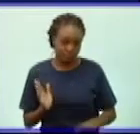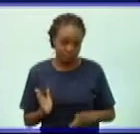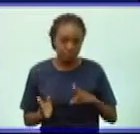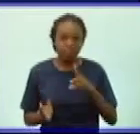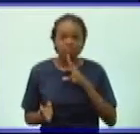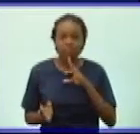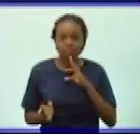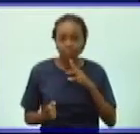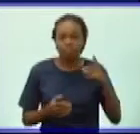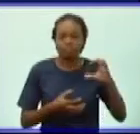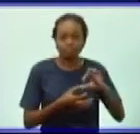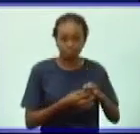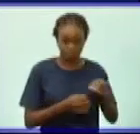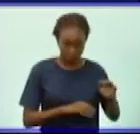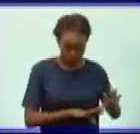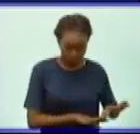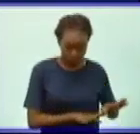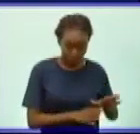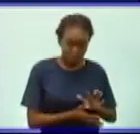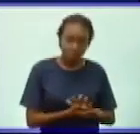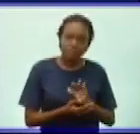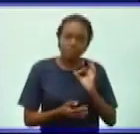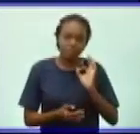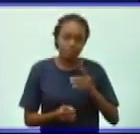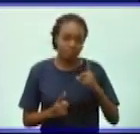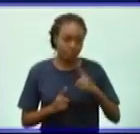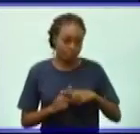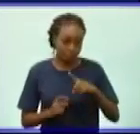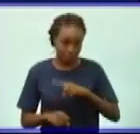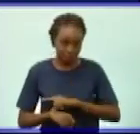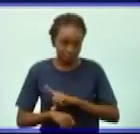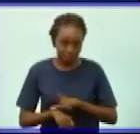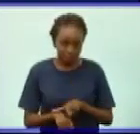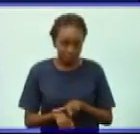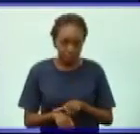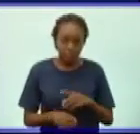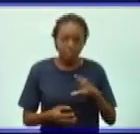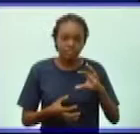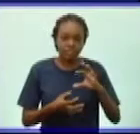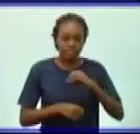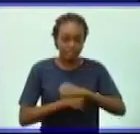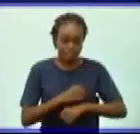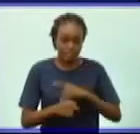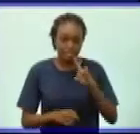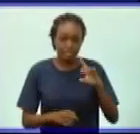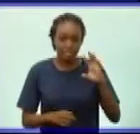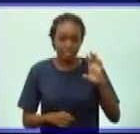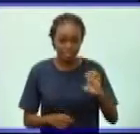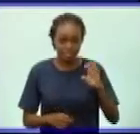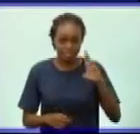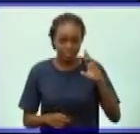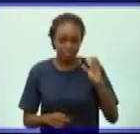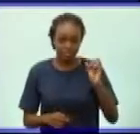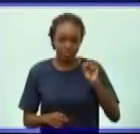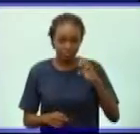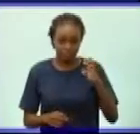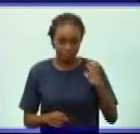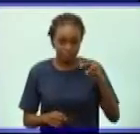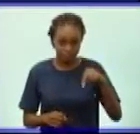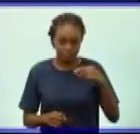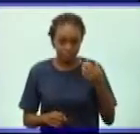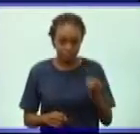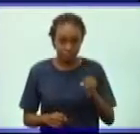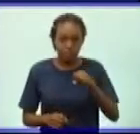agua y al queroseno durante el mismo tiempo, el queroseno varía su temperatura más que el